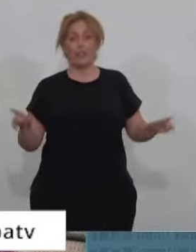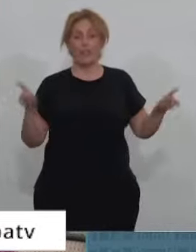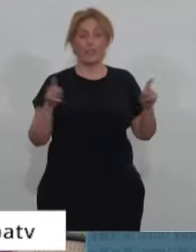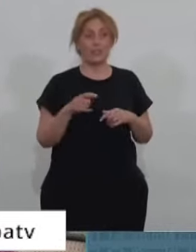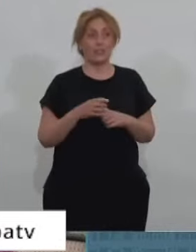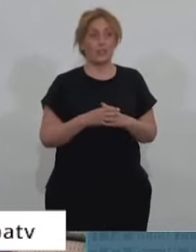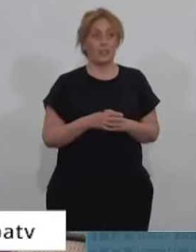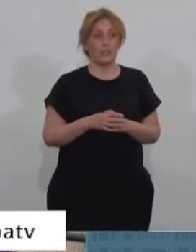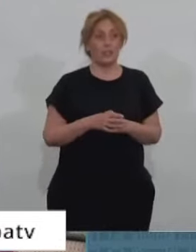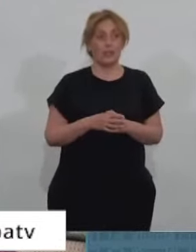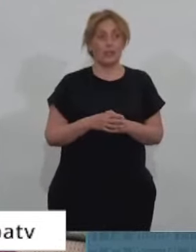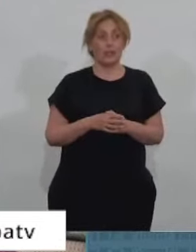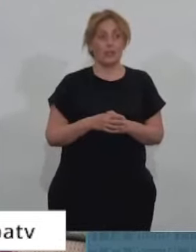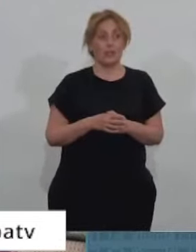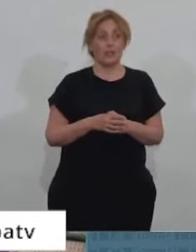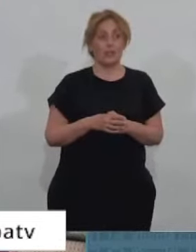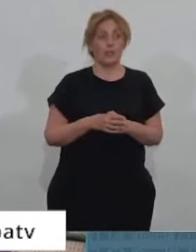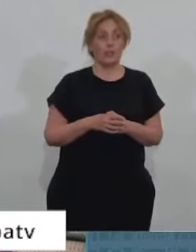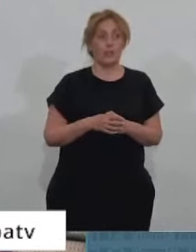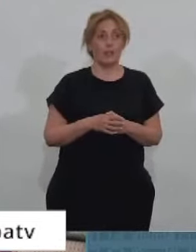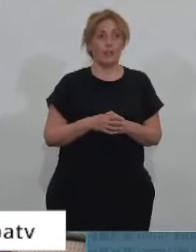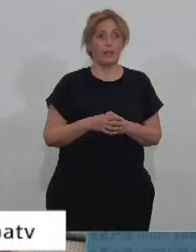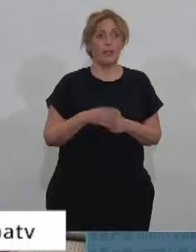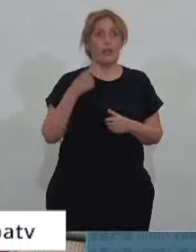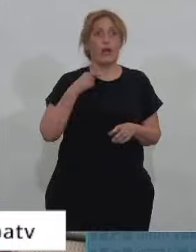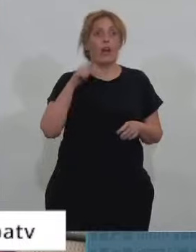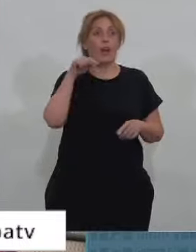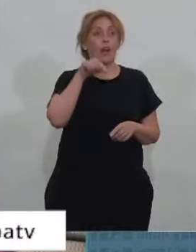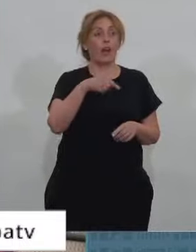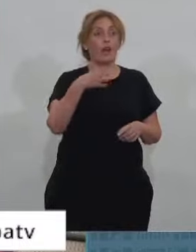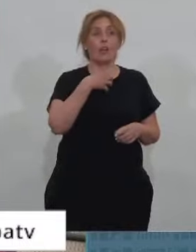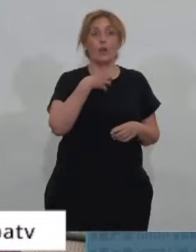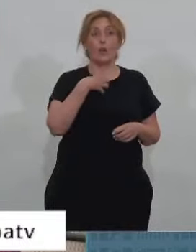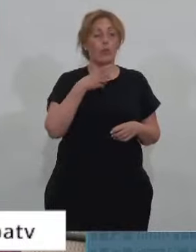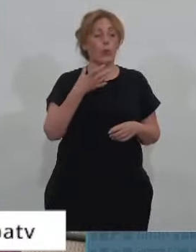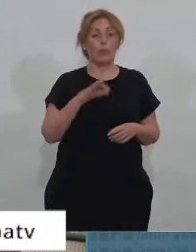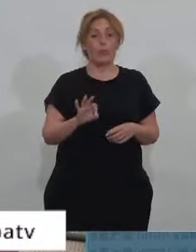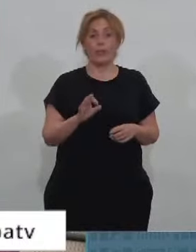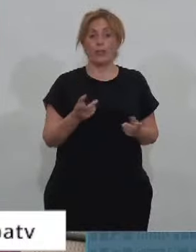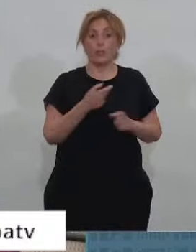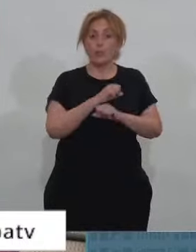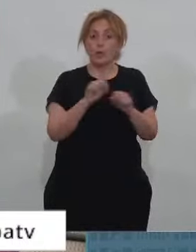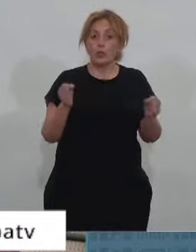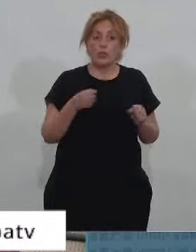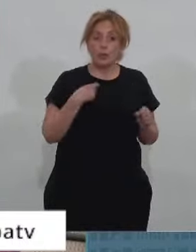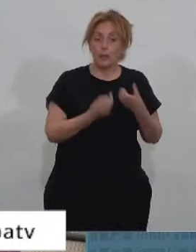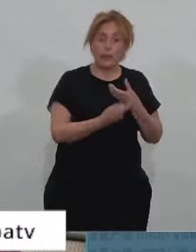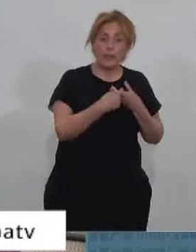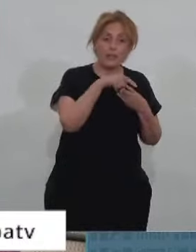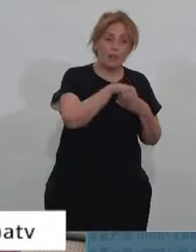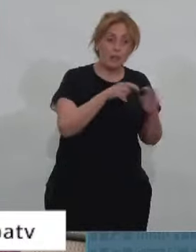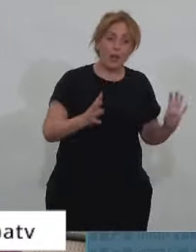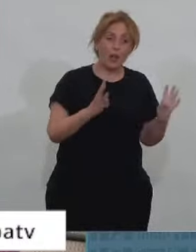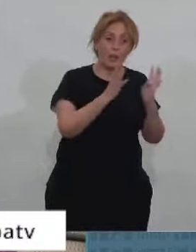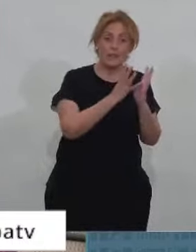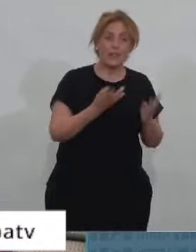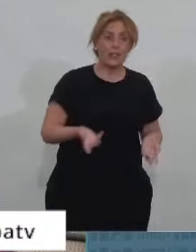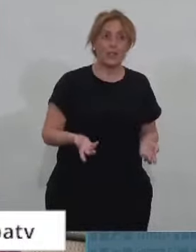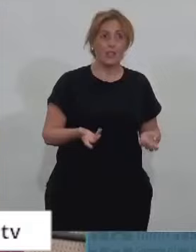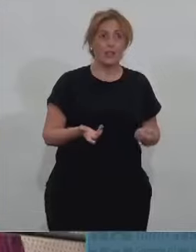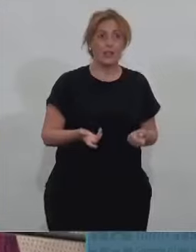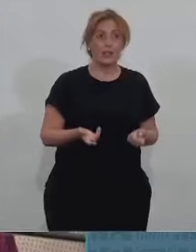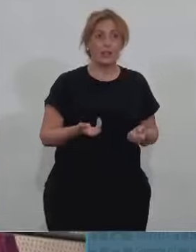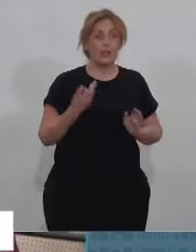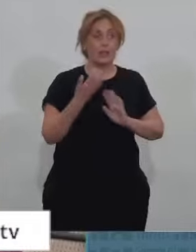ese sentido no era plausible. ¿Por qué? Pues porque estábamos violando derechos sindicales, a lo permitir que todos